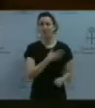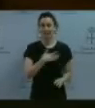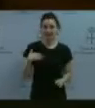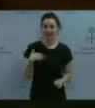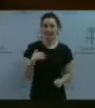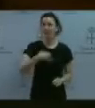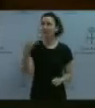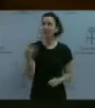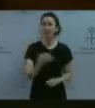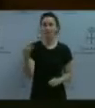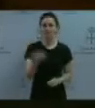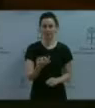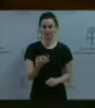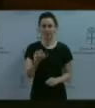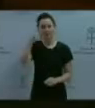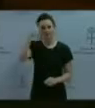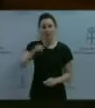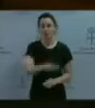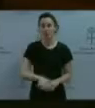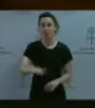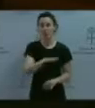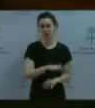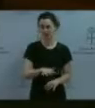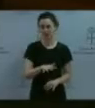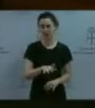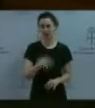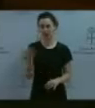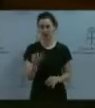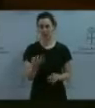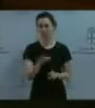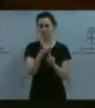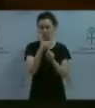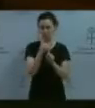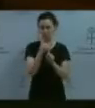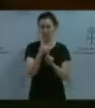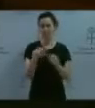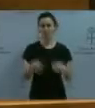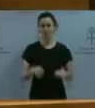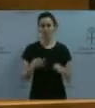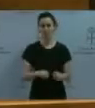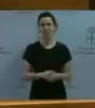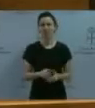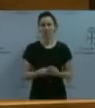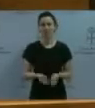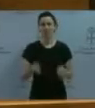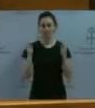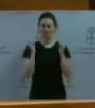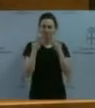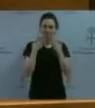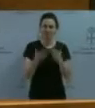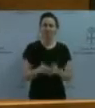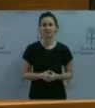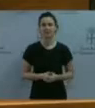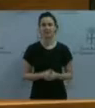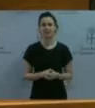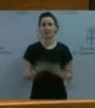donde nunca debieron dejar de estar, en la normalidad democrática. Muchas gracias. Muchas gracias. Tiene la palabra el Grupo Parlamentario